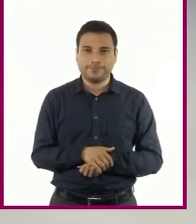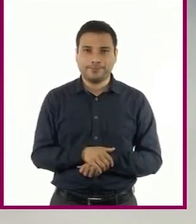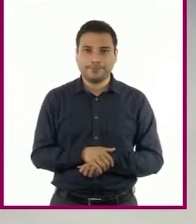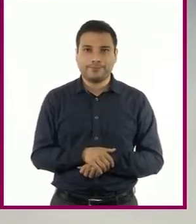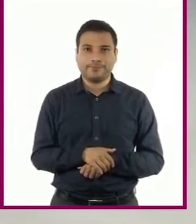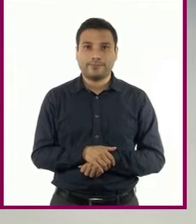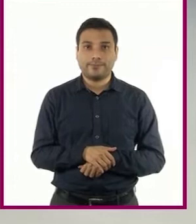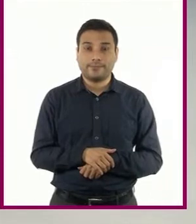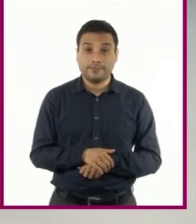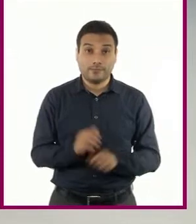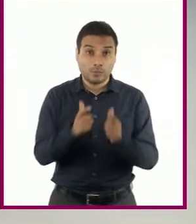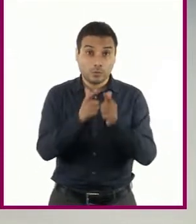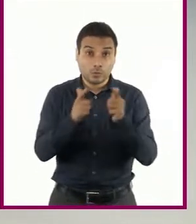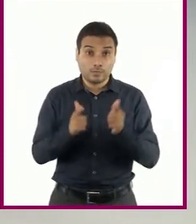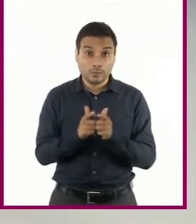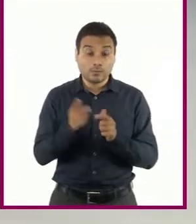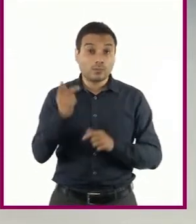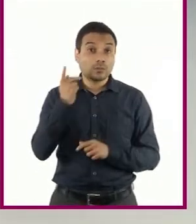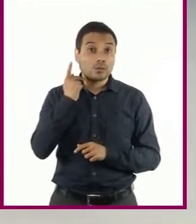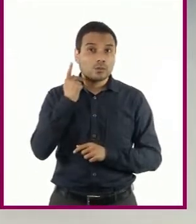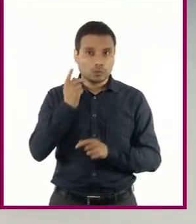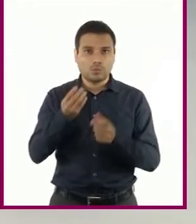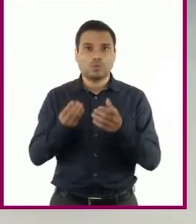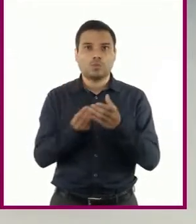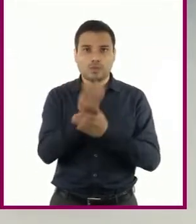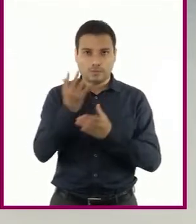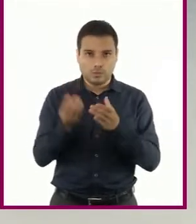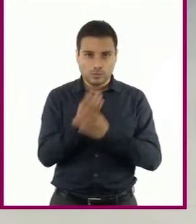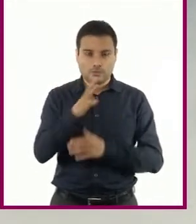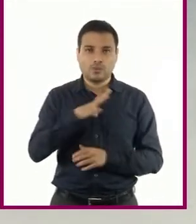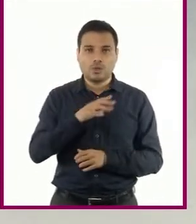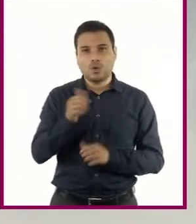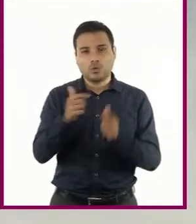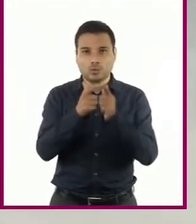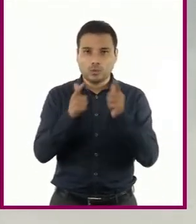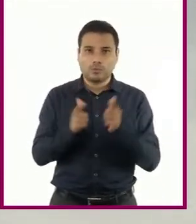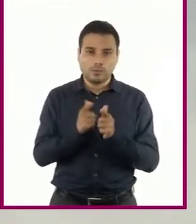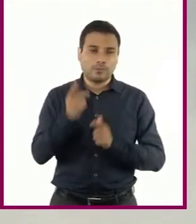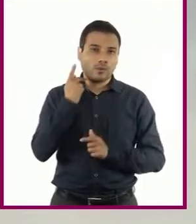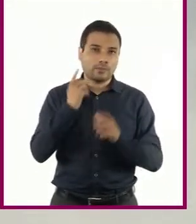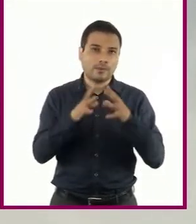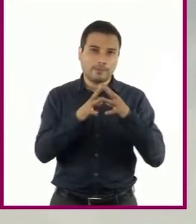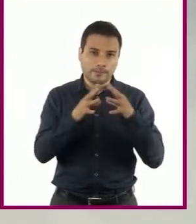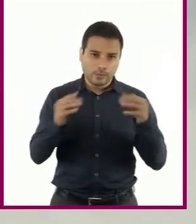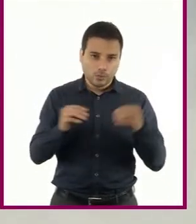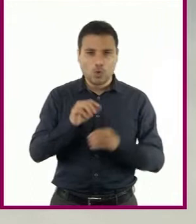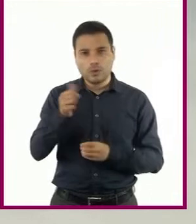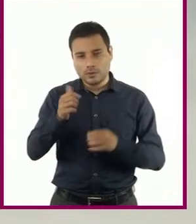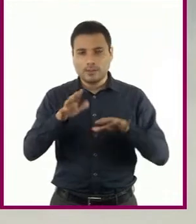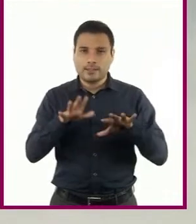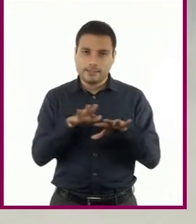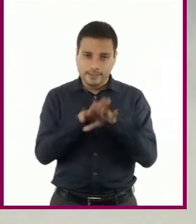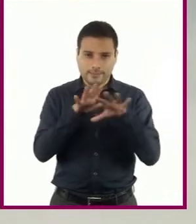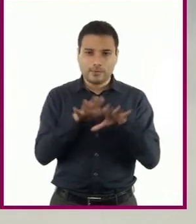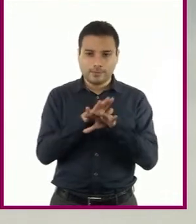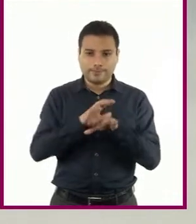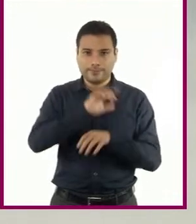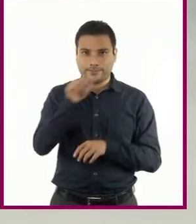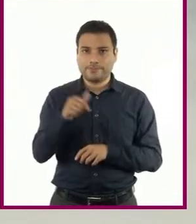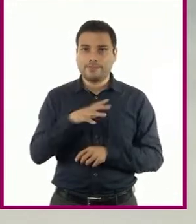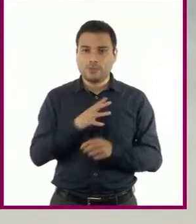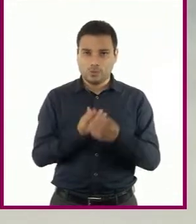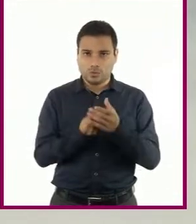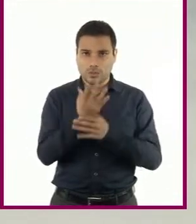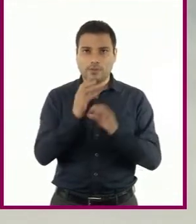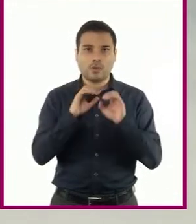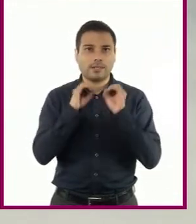también cambiaron. Aparecieron nuevos partidos, otros desaparecieron, otros cambiaron de alianzas. Se posicionaron las organizaciones